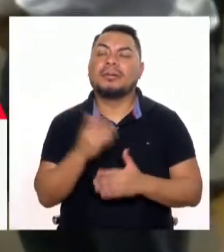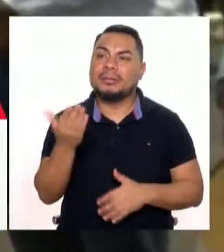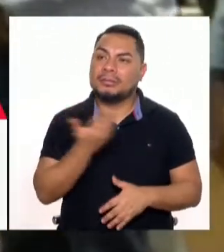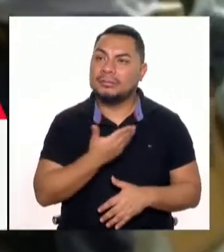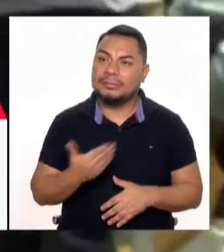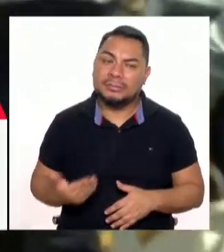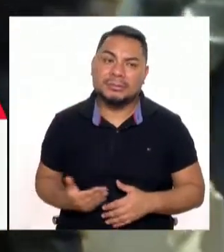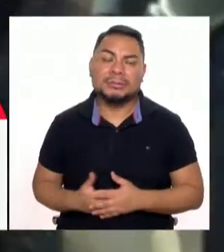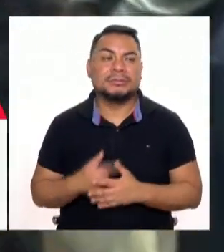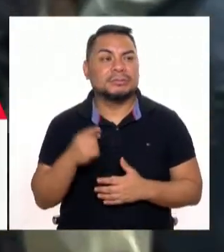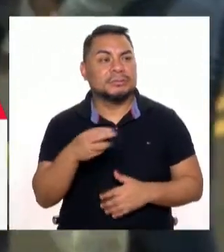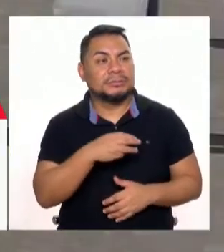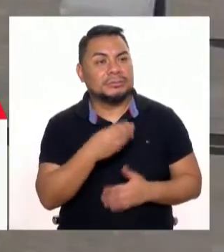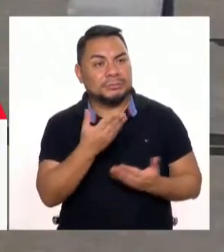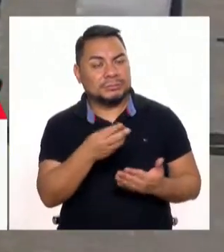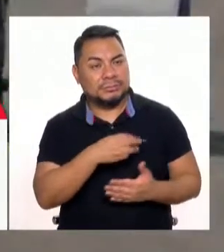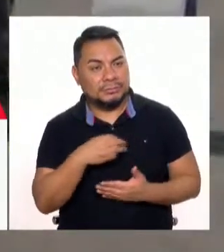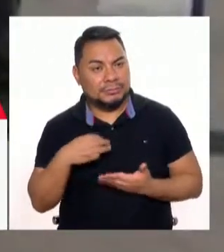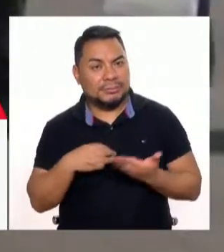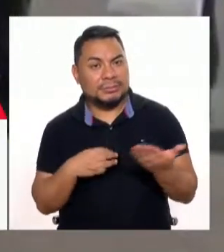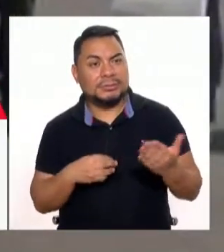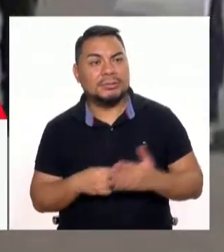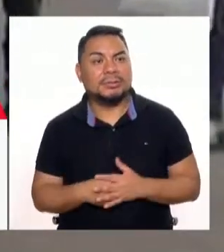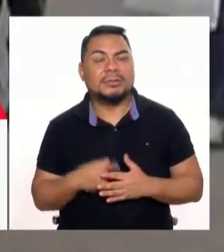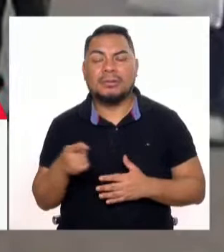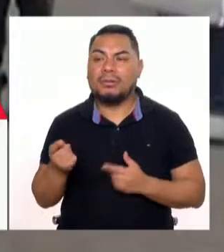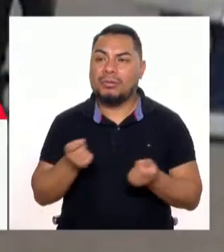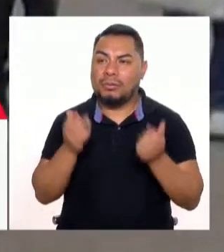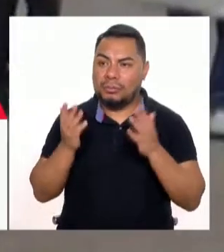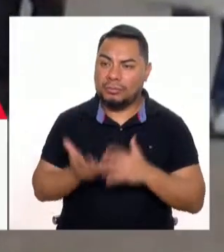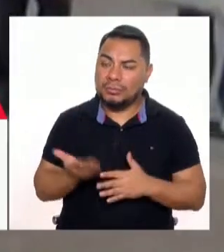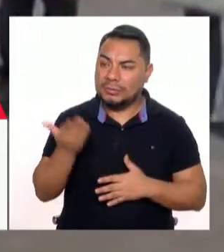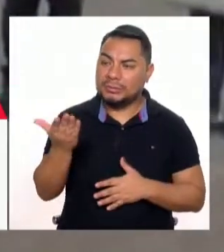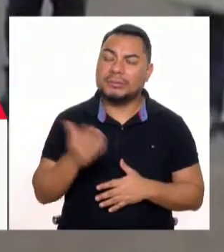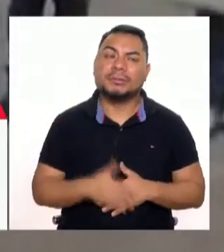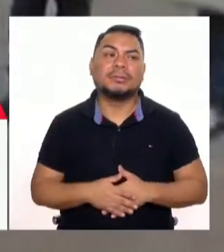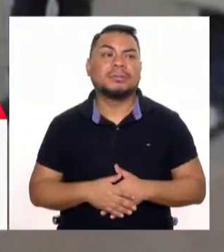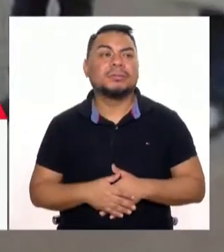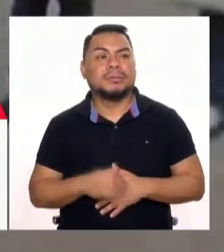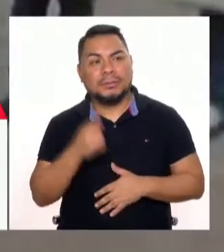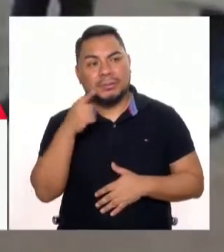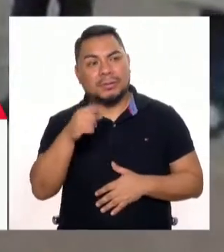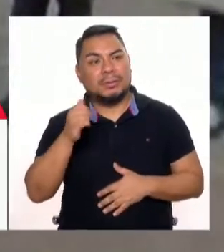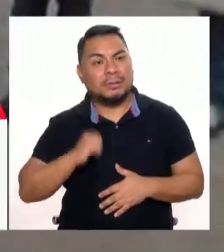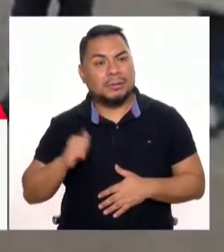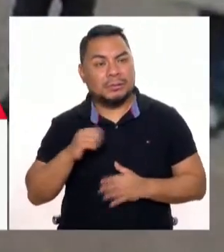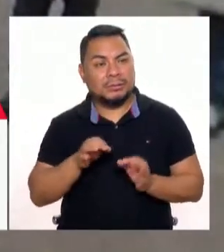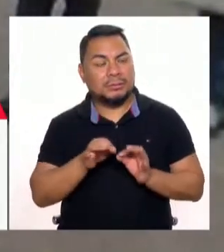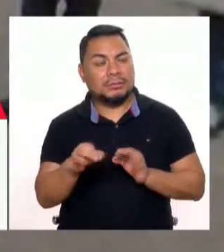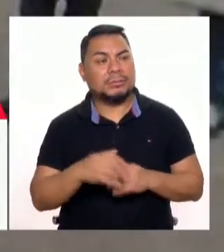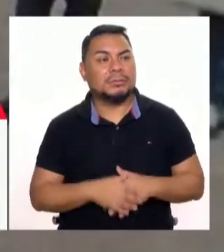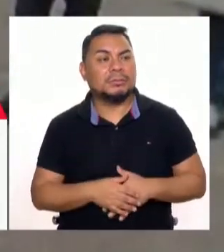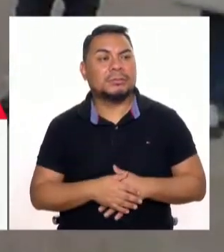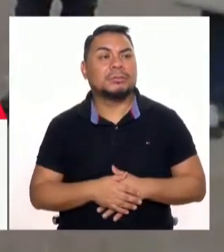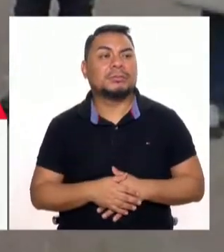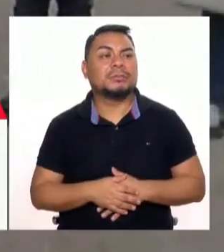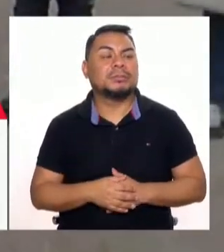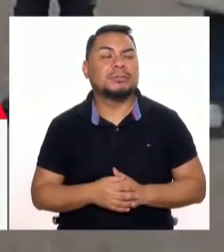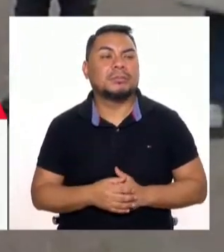presidenta señor ministro señor gobernador señor alcalde provincial